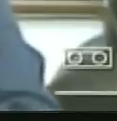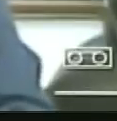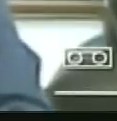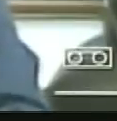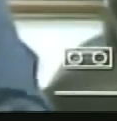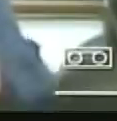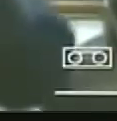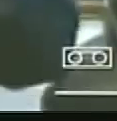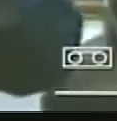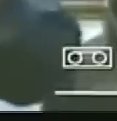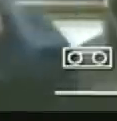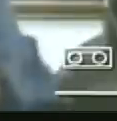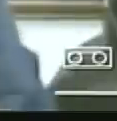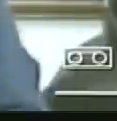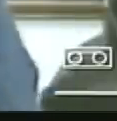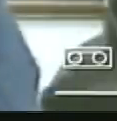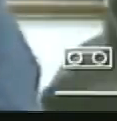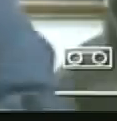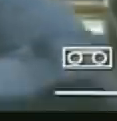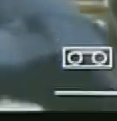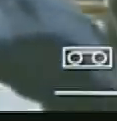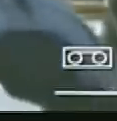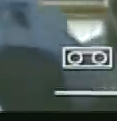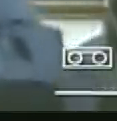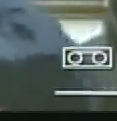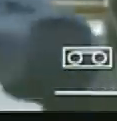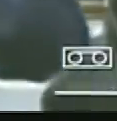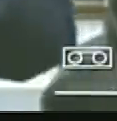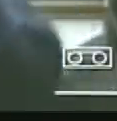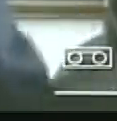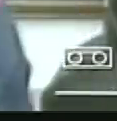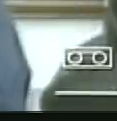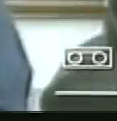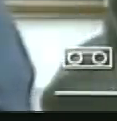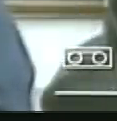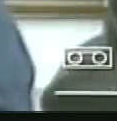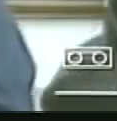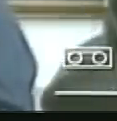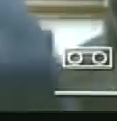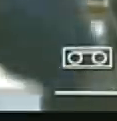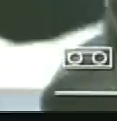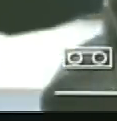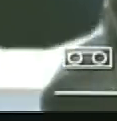Mi opinión firme, plena como la luna llena,